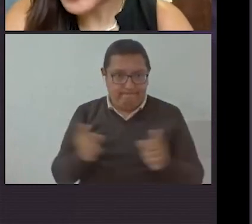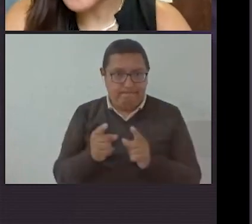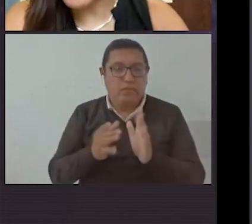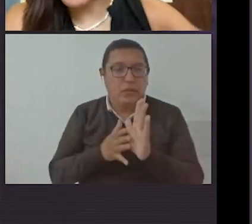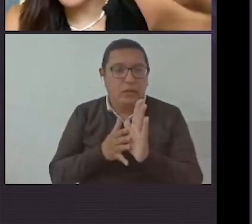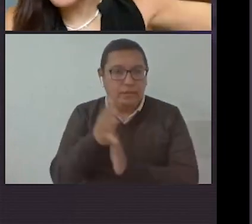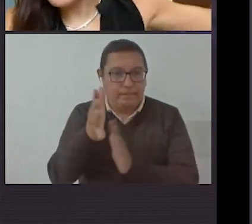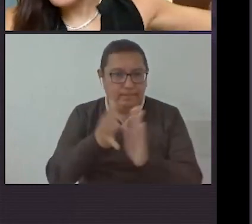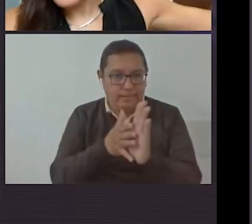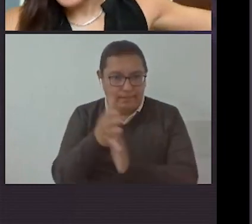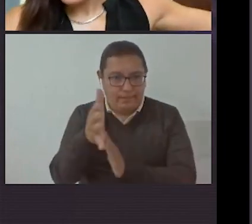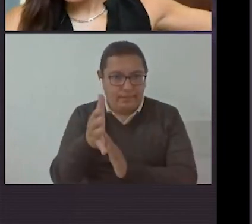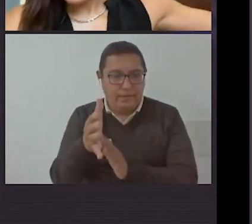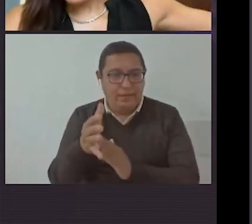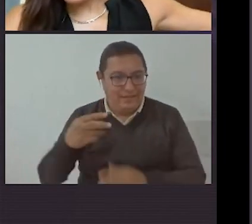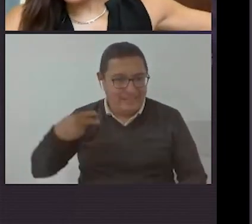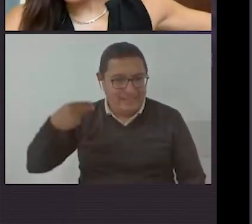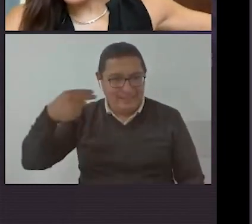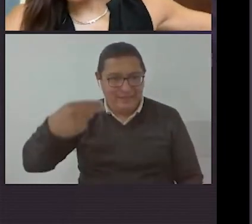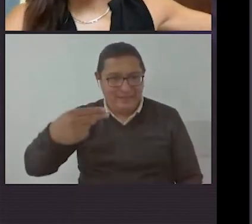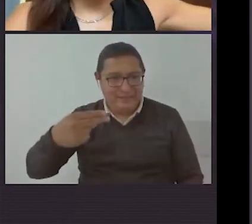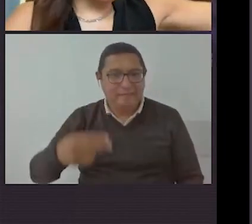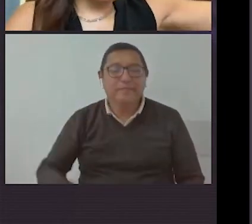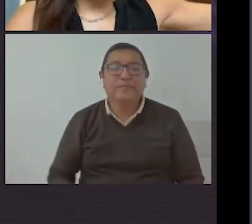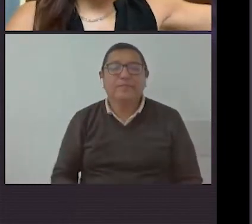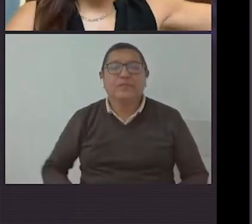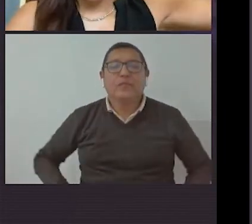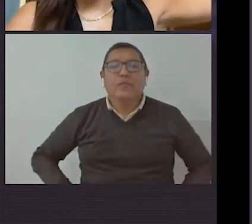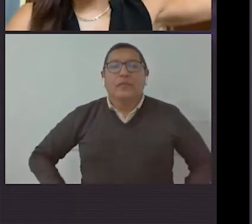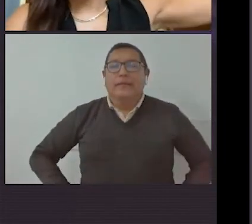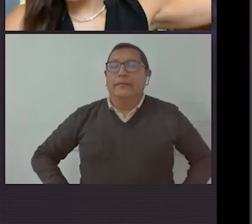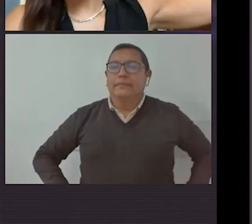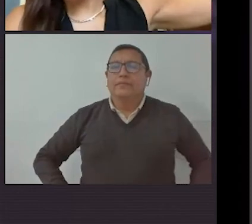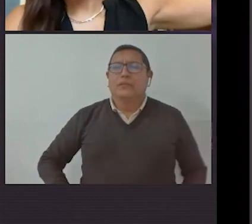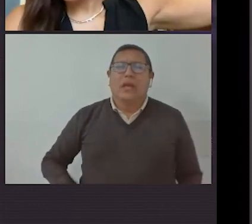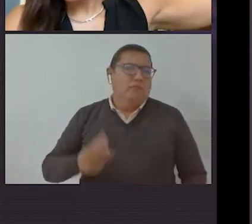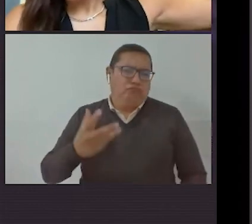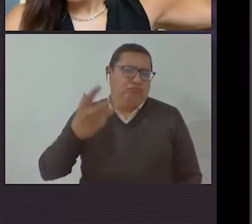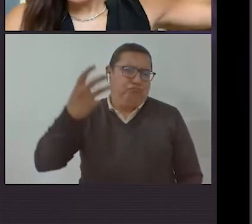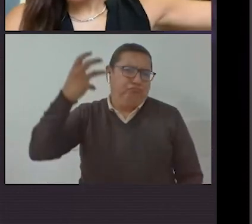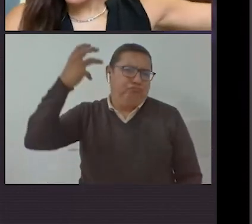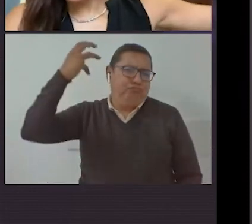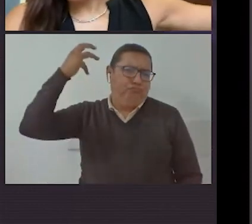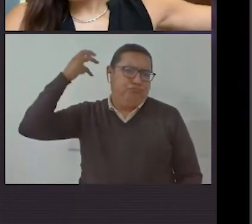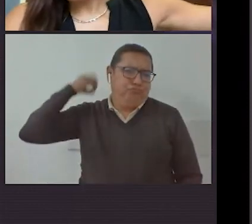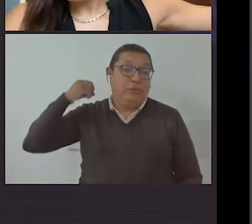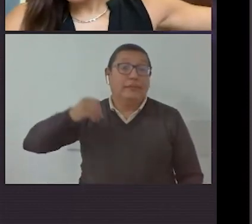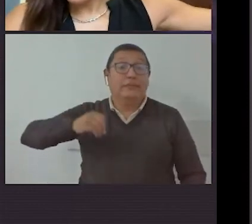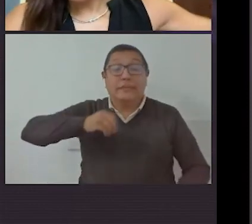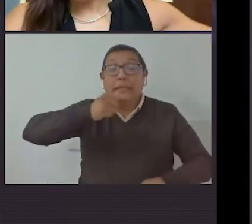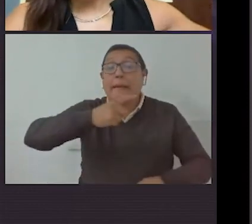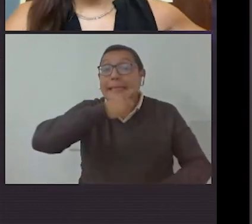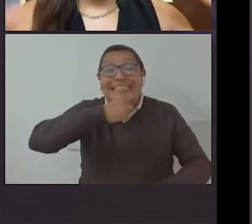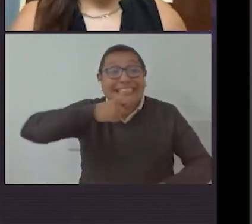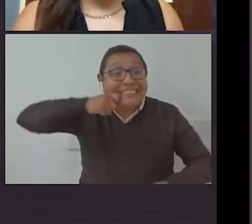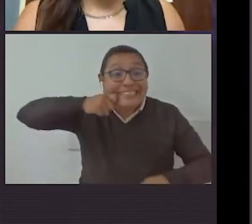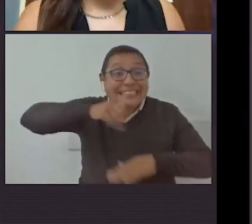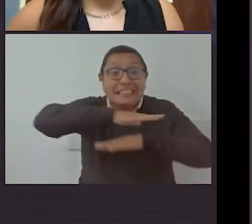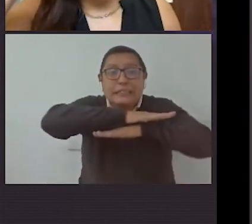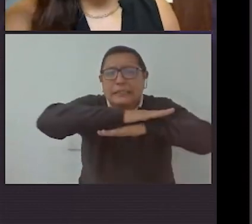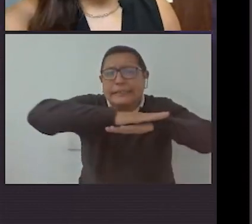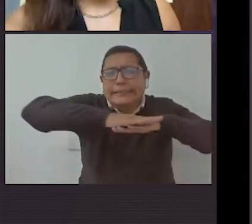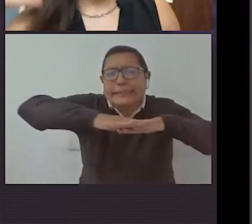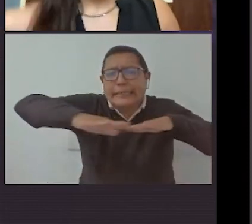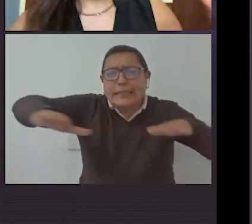Hace mucho tiempo, en el desierto del Sahara, hace mucho tiempo, había un mercader